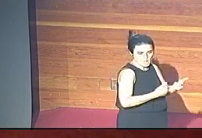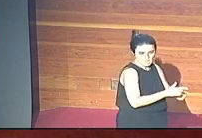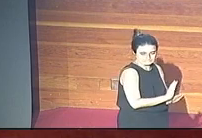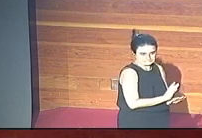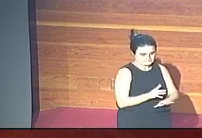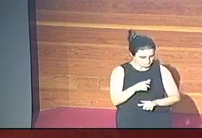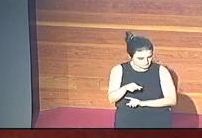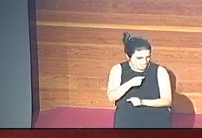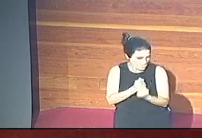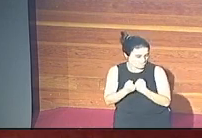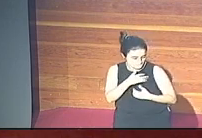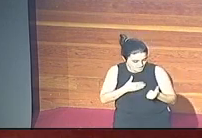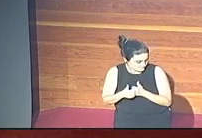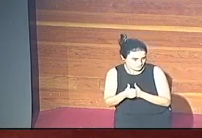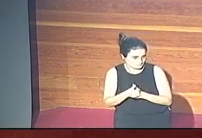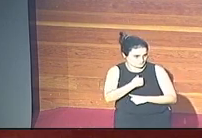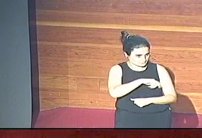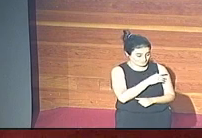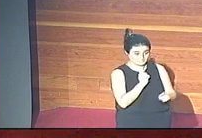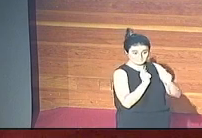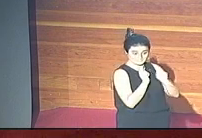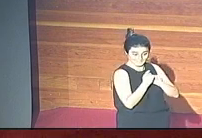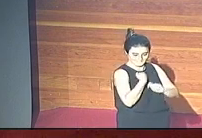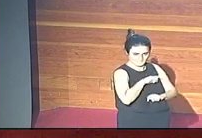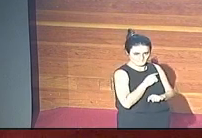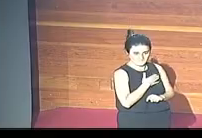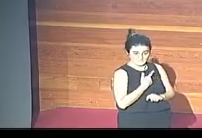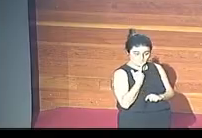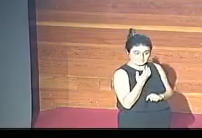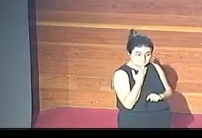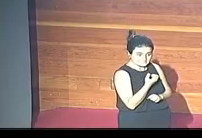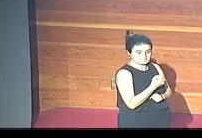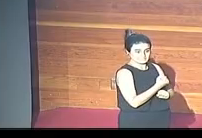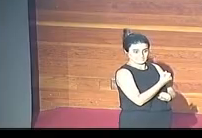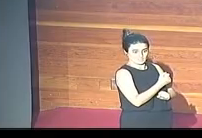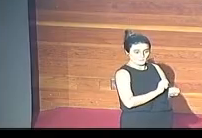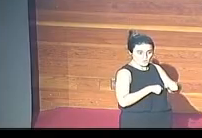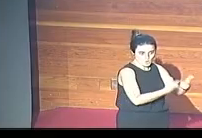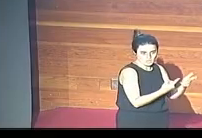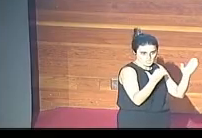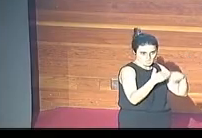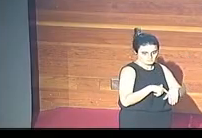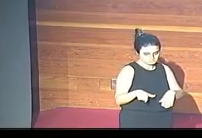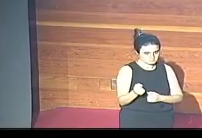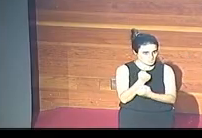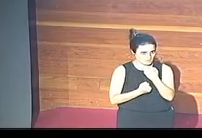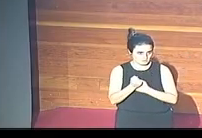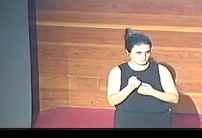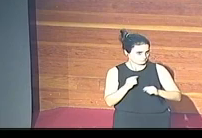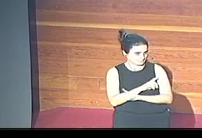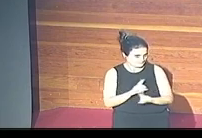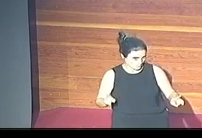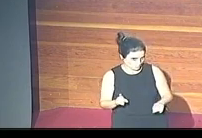los periodistas ambientales nos gusta recordar que sin ecología no hay economía todo el desarrollo y